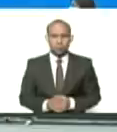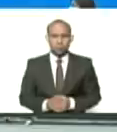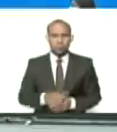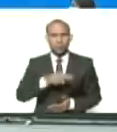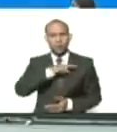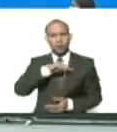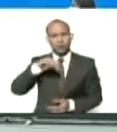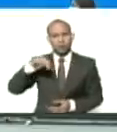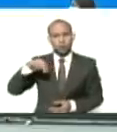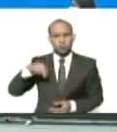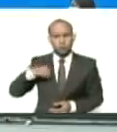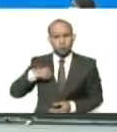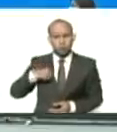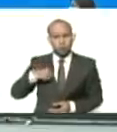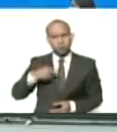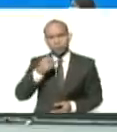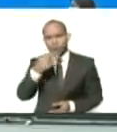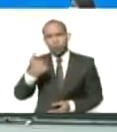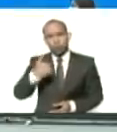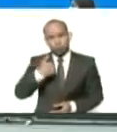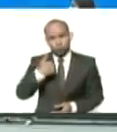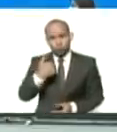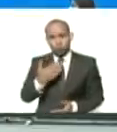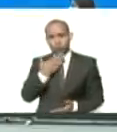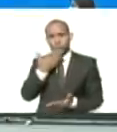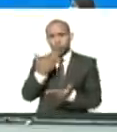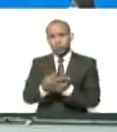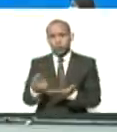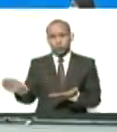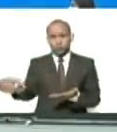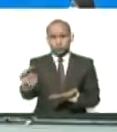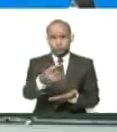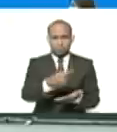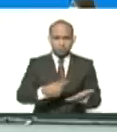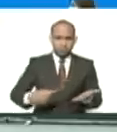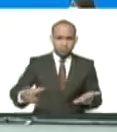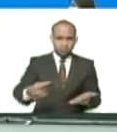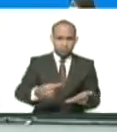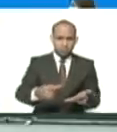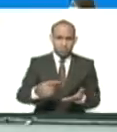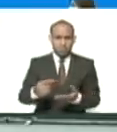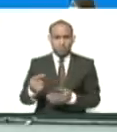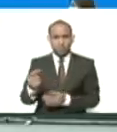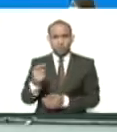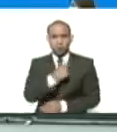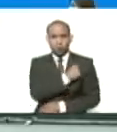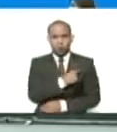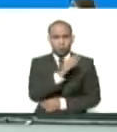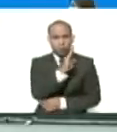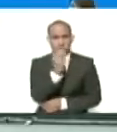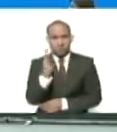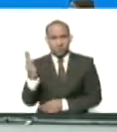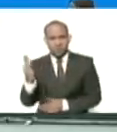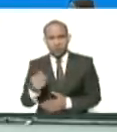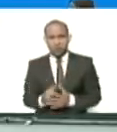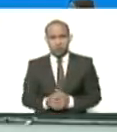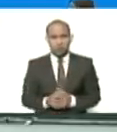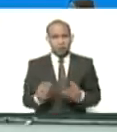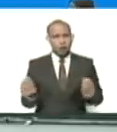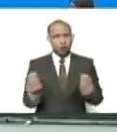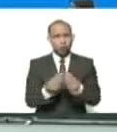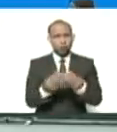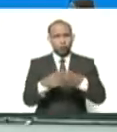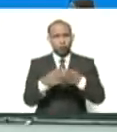vamos, yo propongo que se haga un diseño, la Comisión Bicentenaria, junto a todos